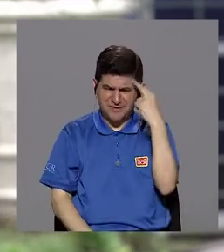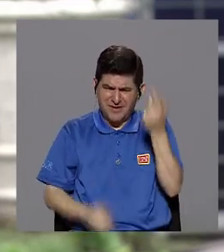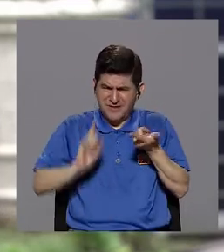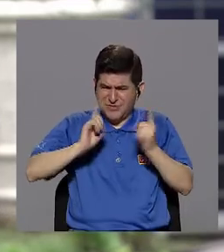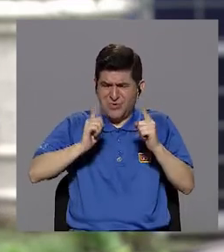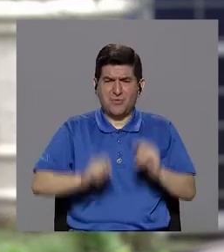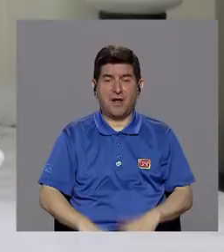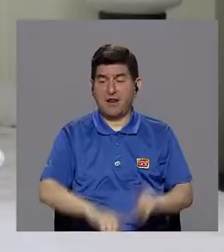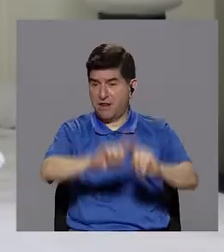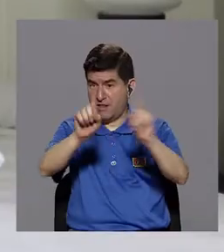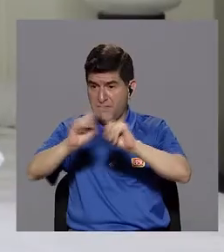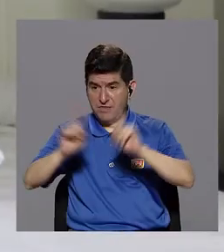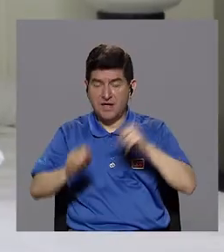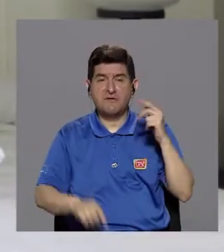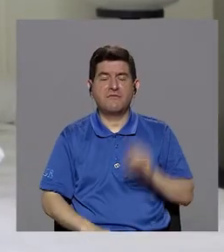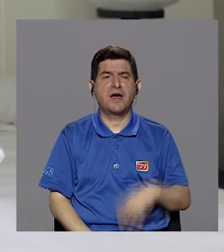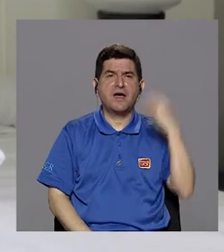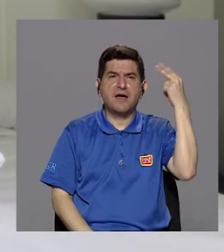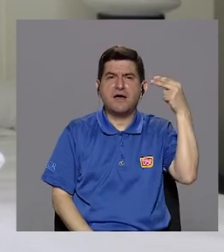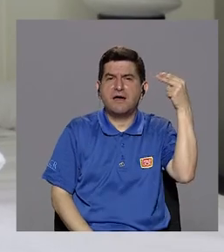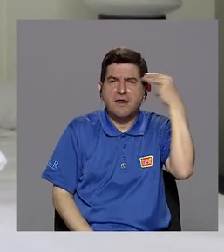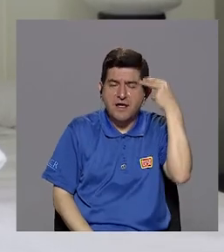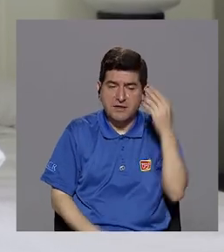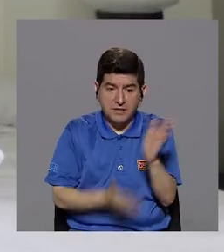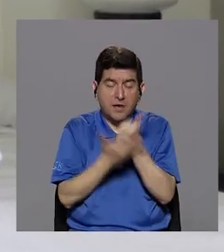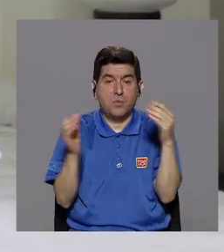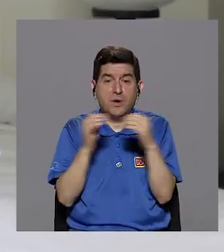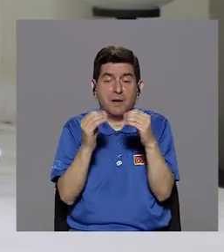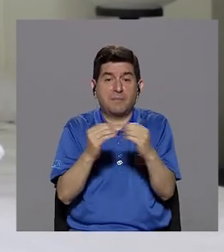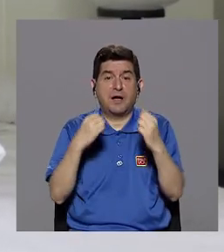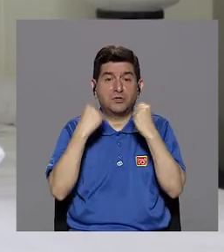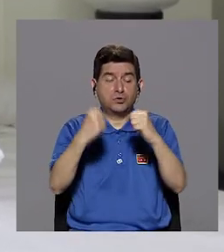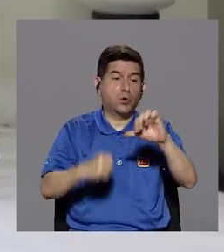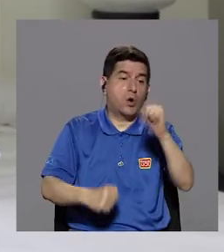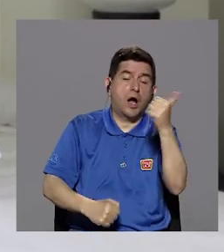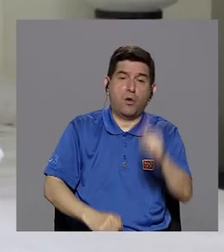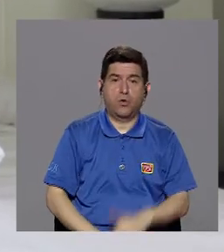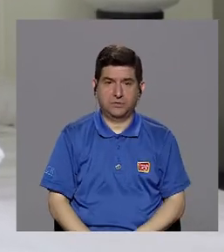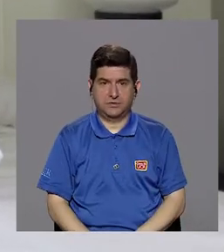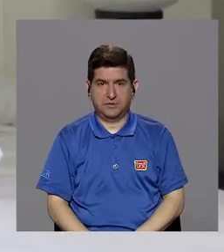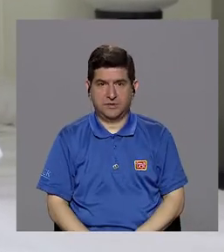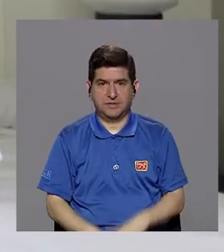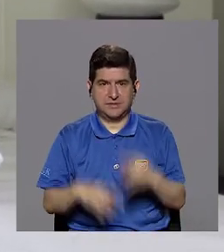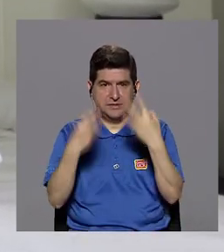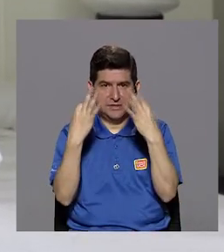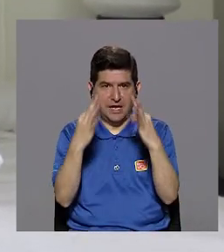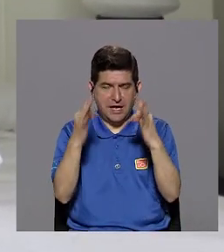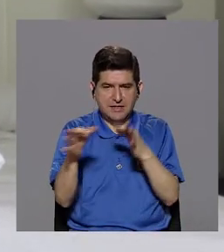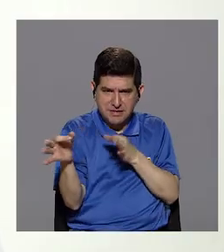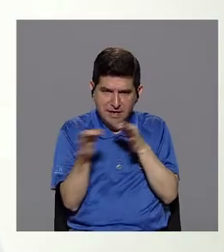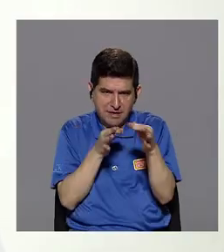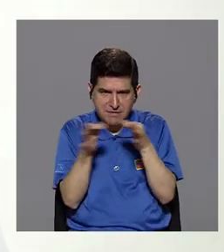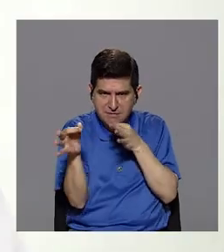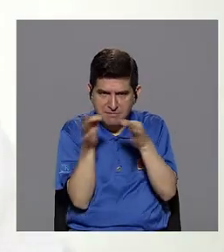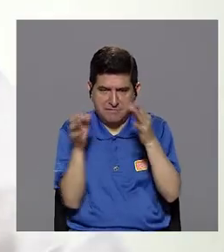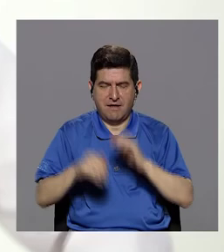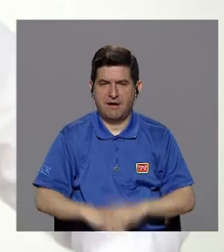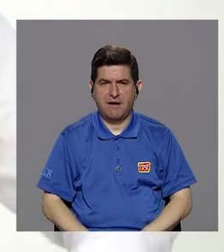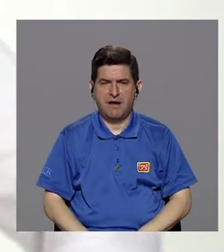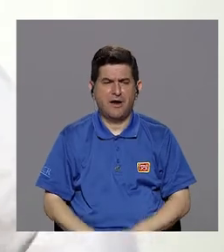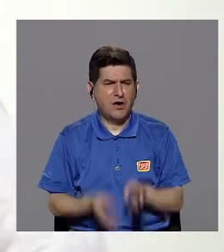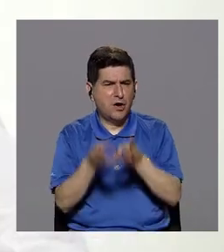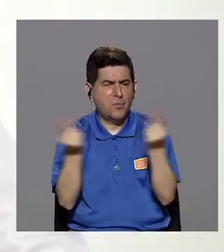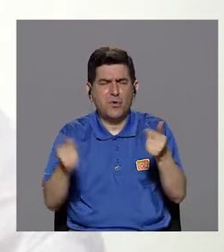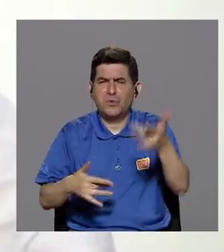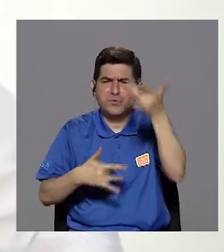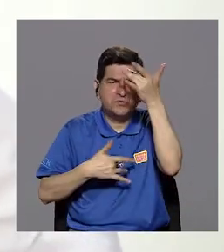causa. Hay diferentes hipótesis y algunas son más fuertes que otras en tratar de explicar qué